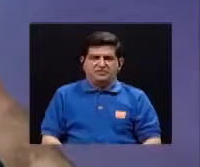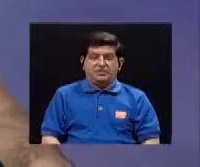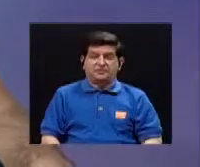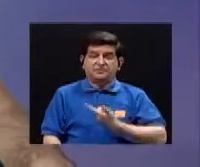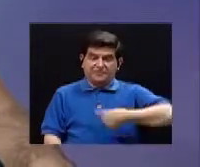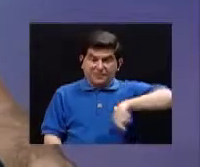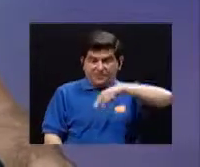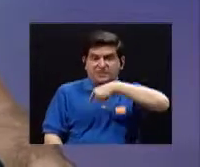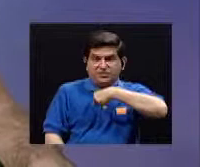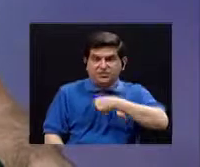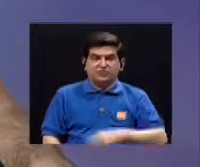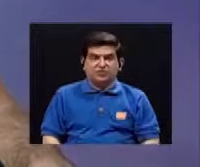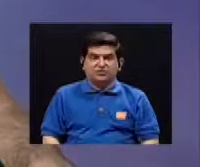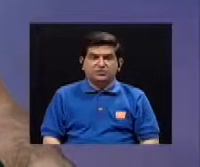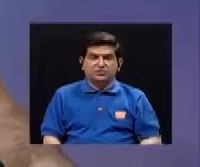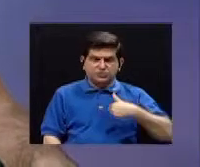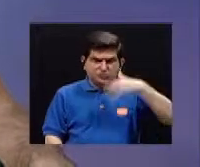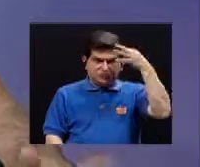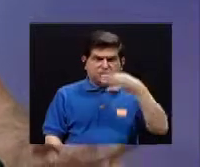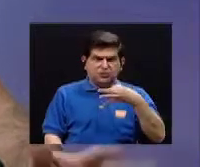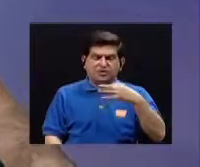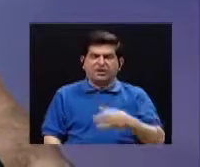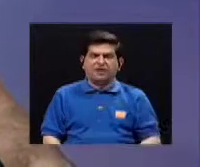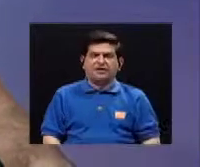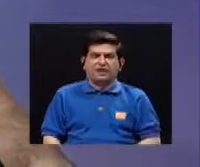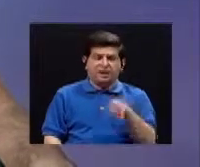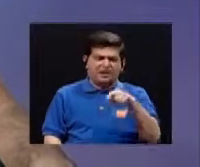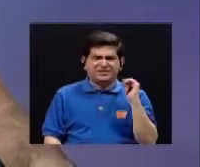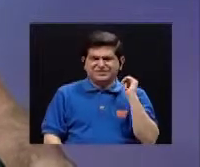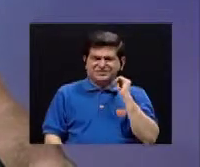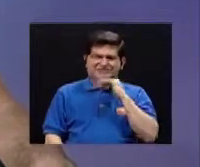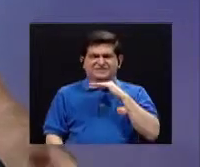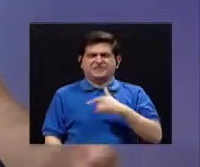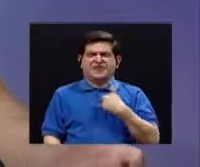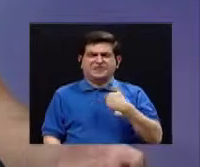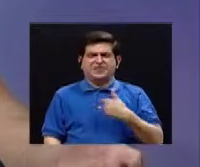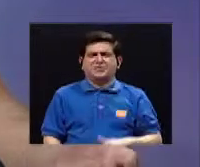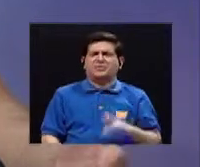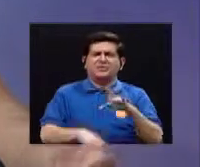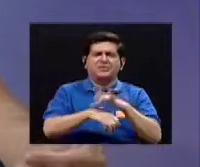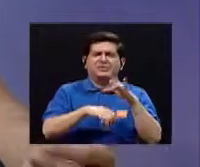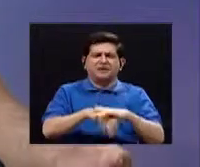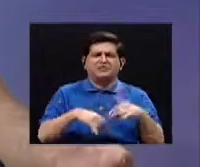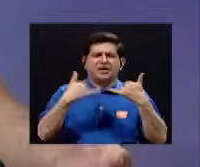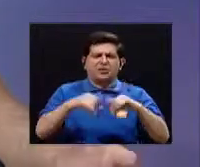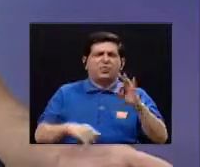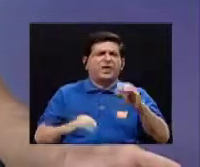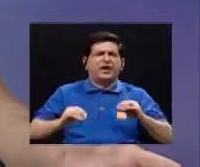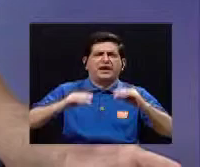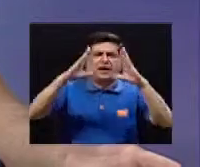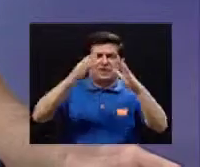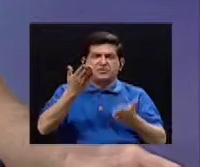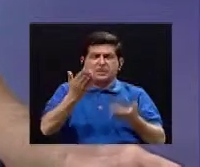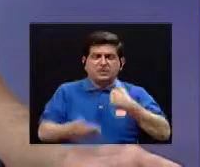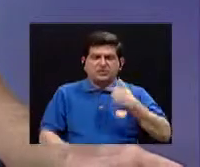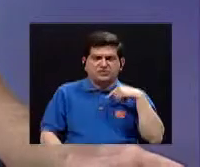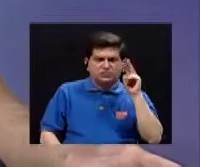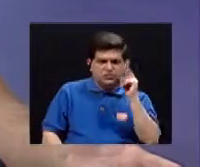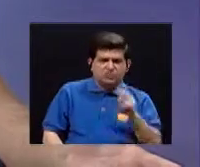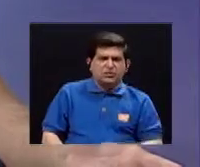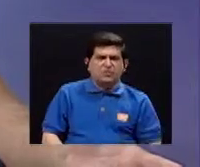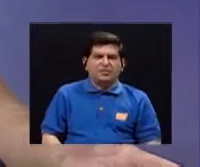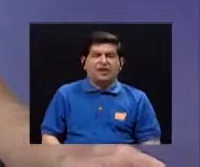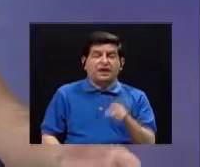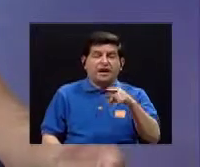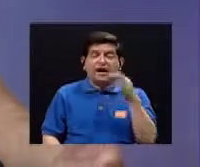y entonces nosotros y a mí me parecía súper fue todo extraño porque no se levantó temprano el partido faltando de la mañana y de